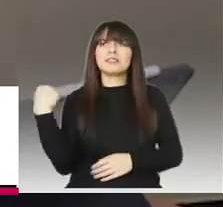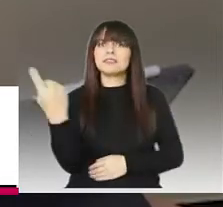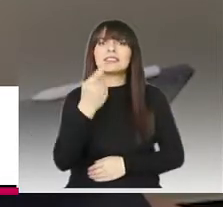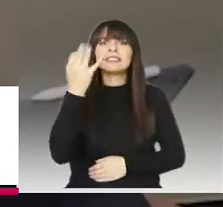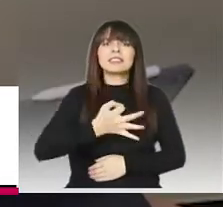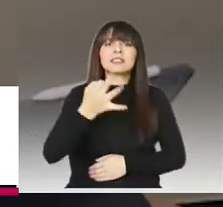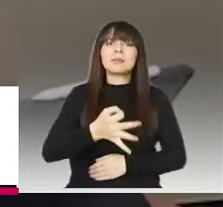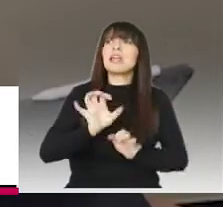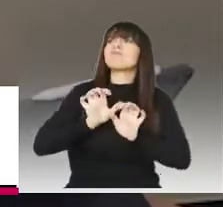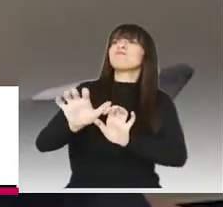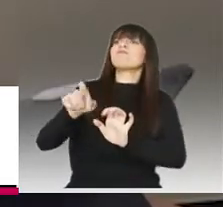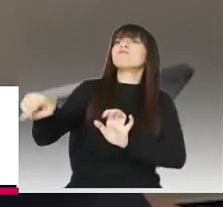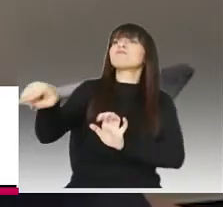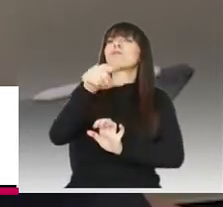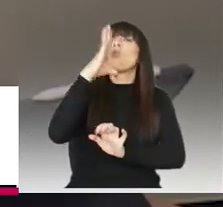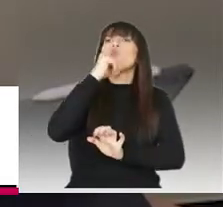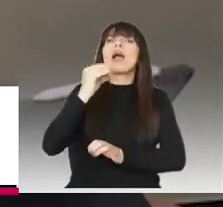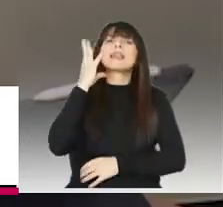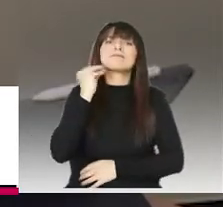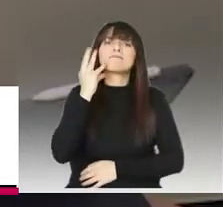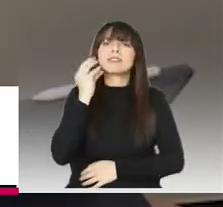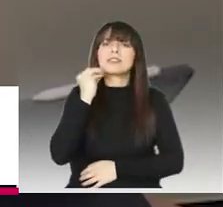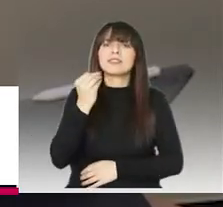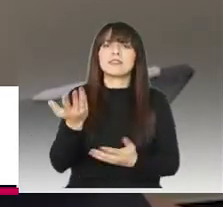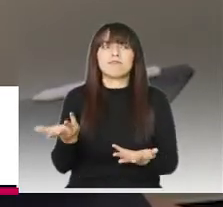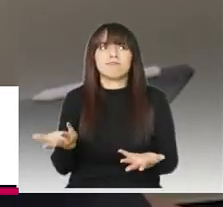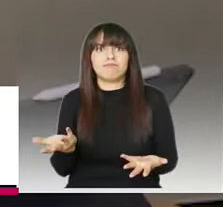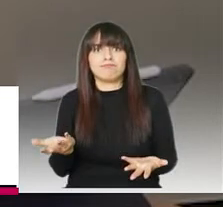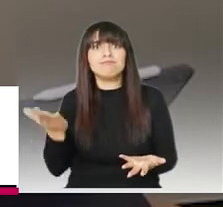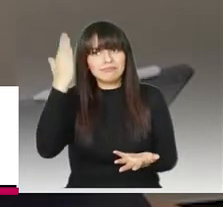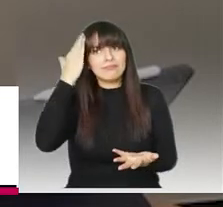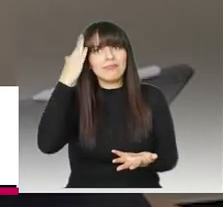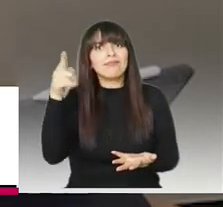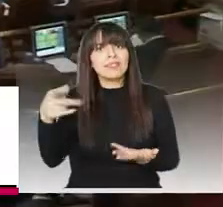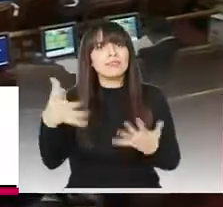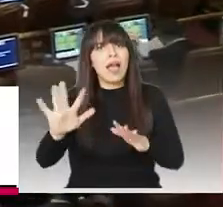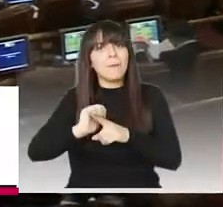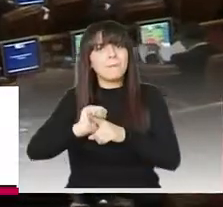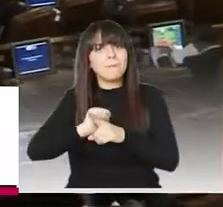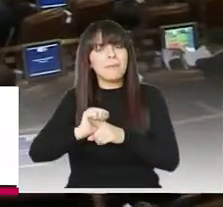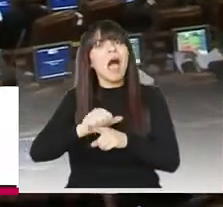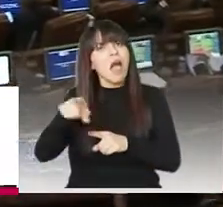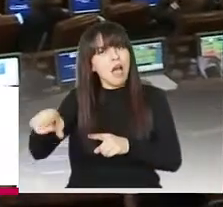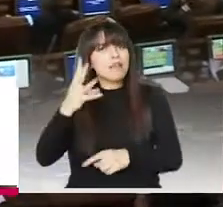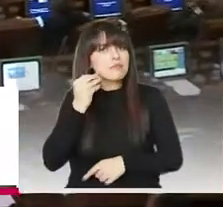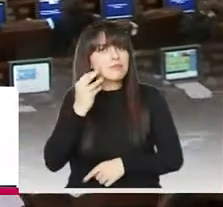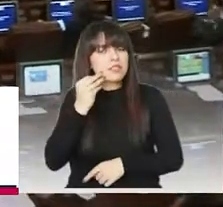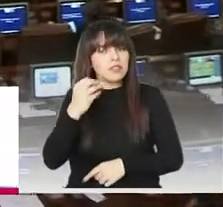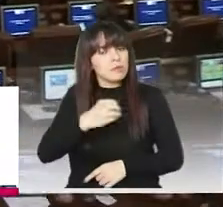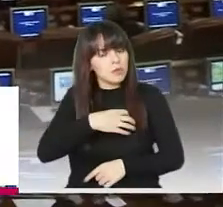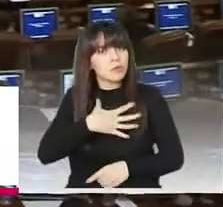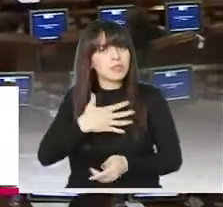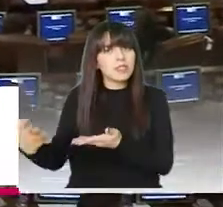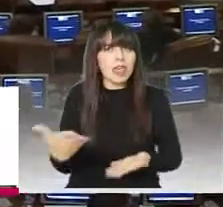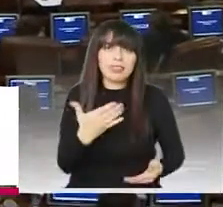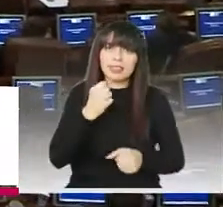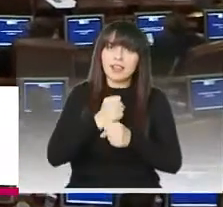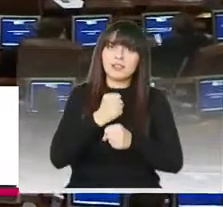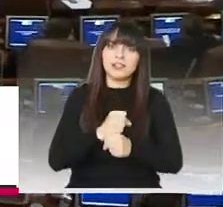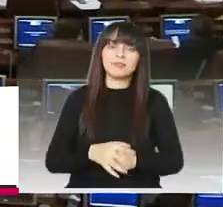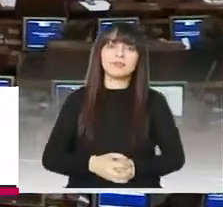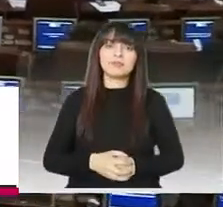les resultaba imposible acumular esa experiencia porque no les daban la oportunidad de trabajar. La plenaria del Senado aprobó el proyecto de ley que prohíbe